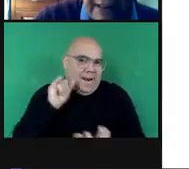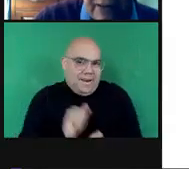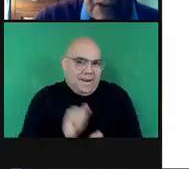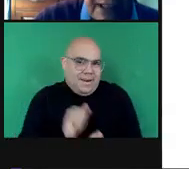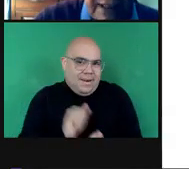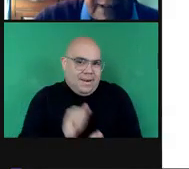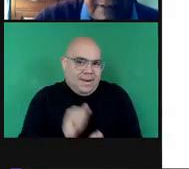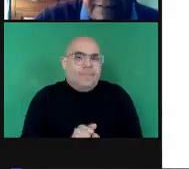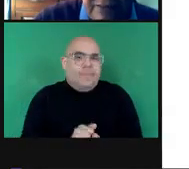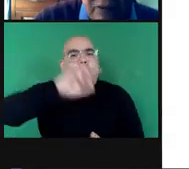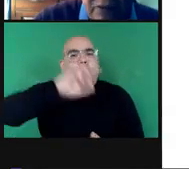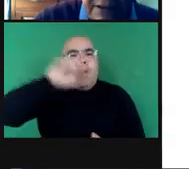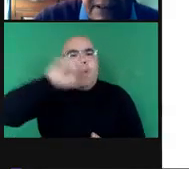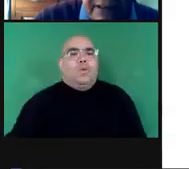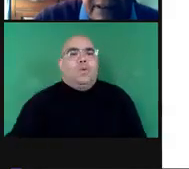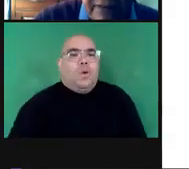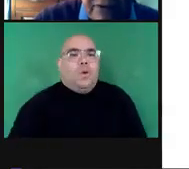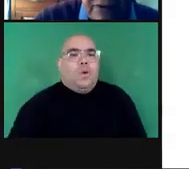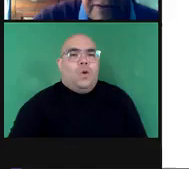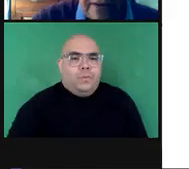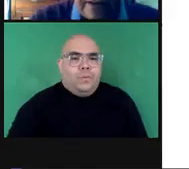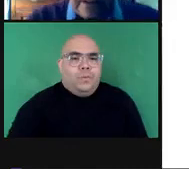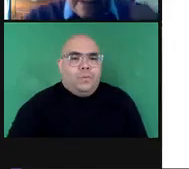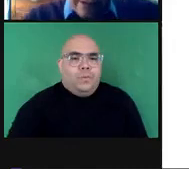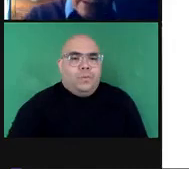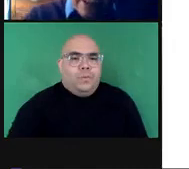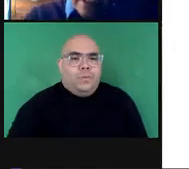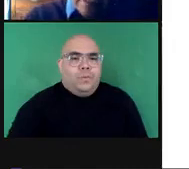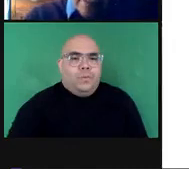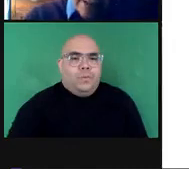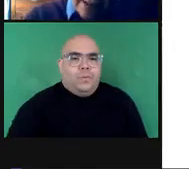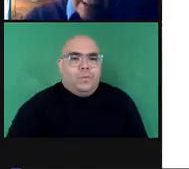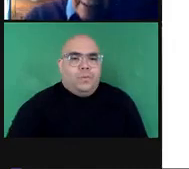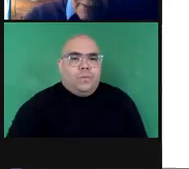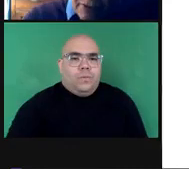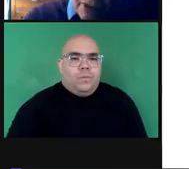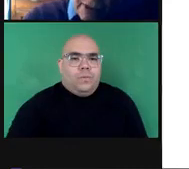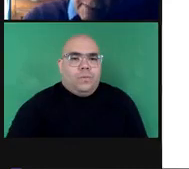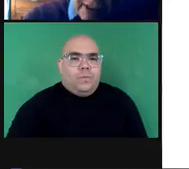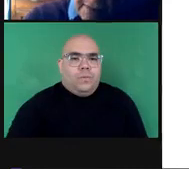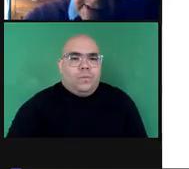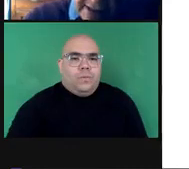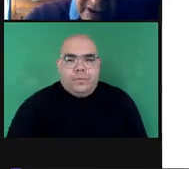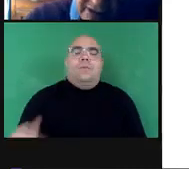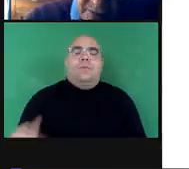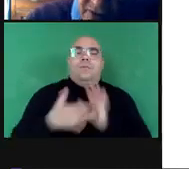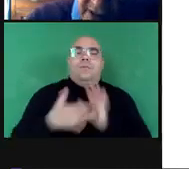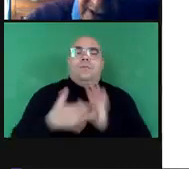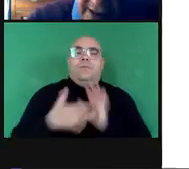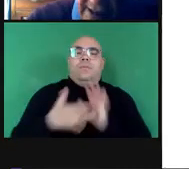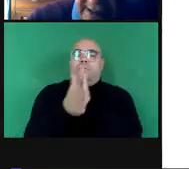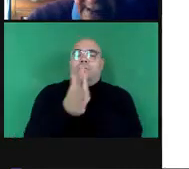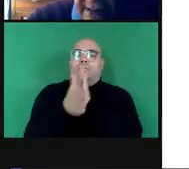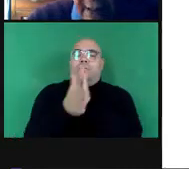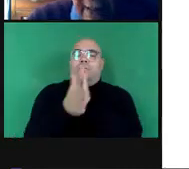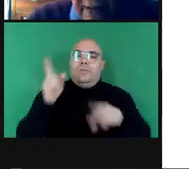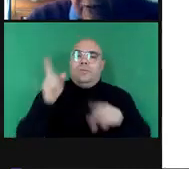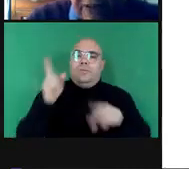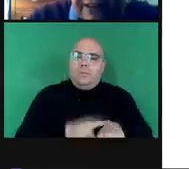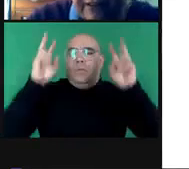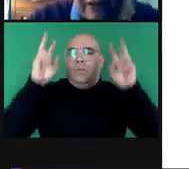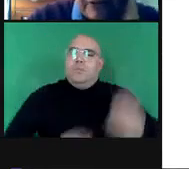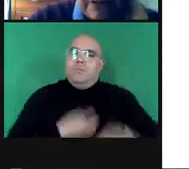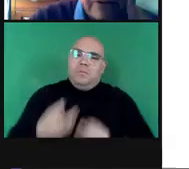el de consigna, como este que tenemos, donde hay siempre tipos de manifestaciones políticas